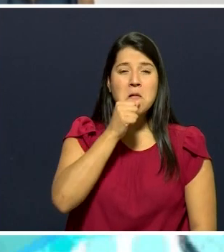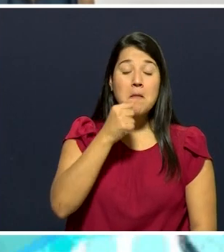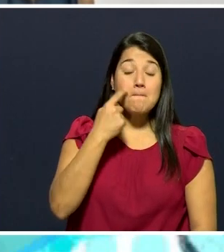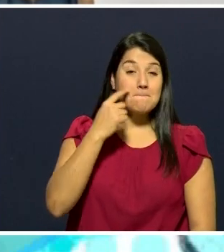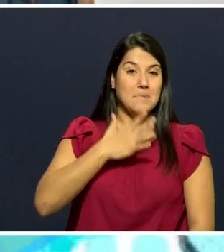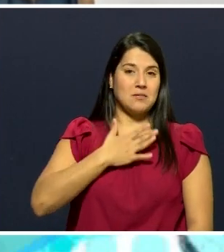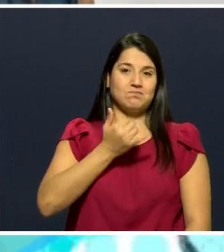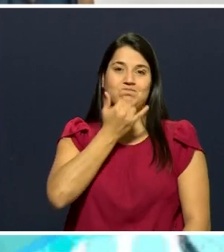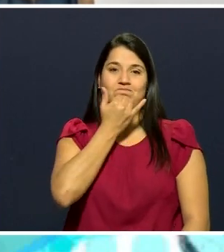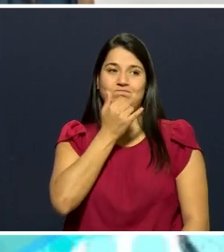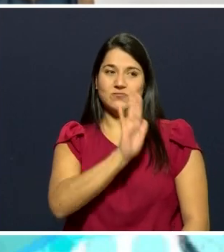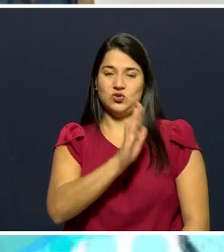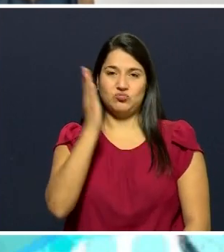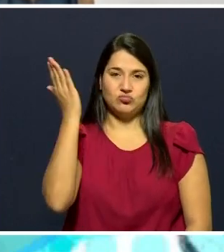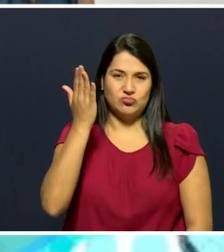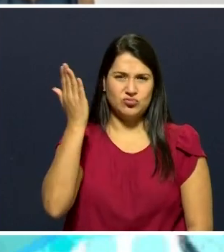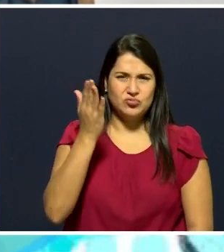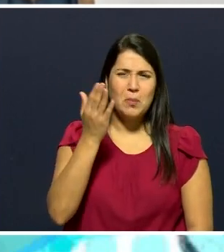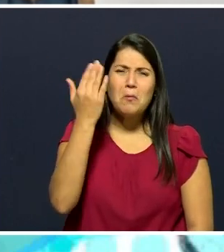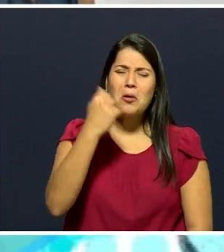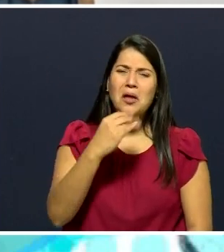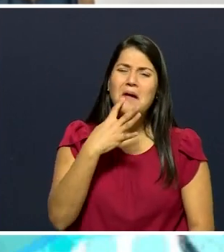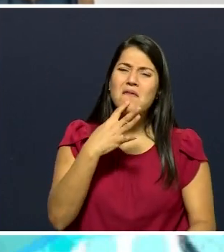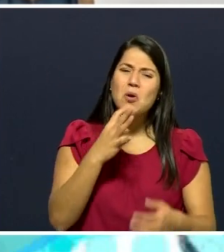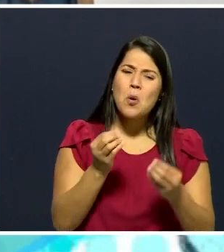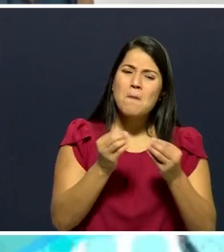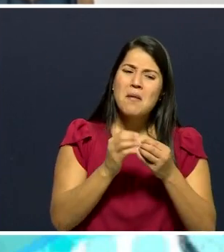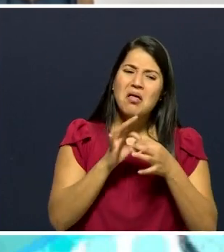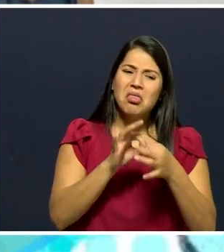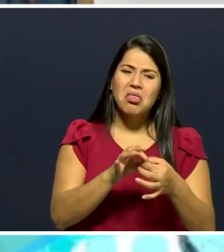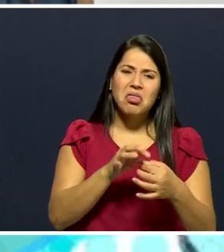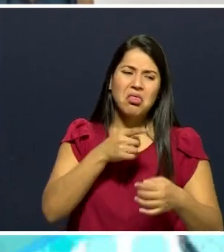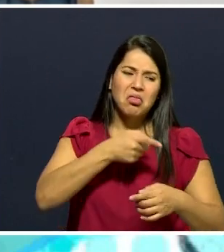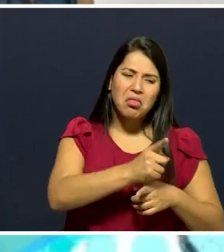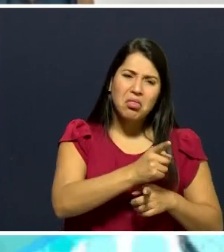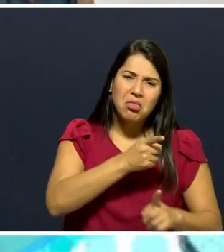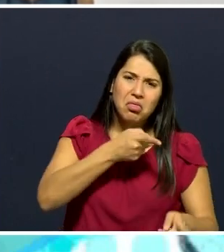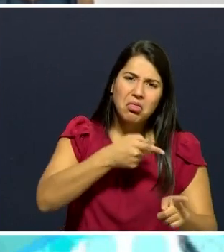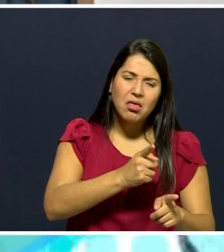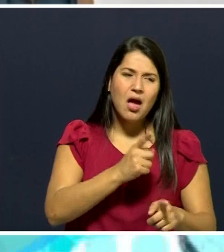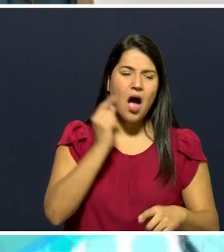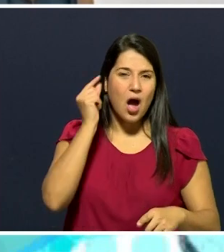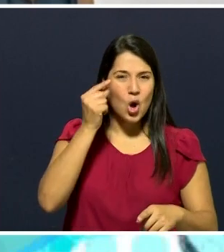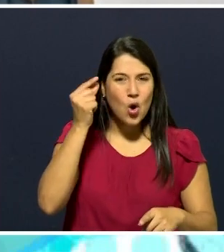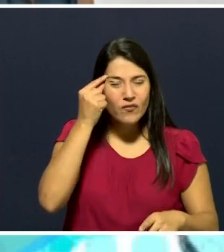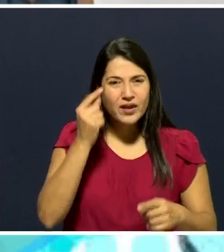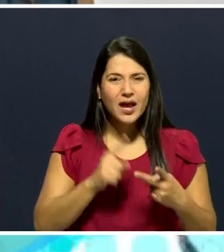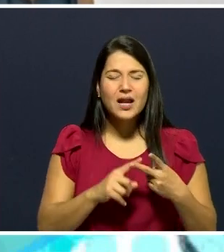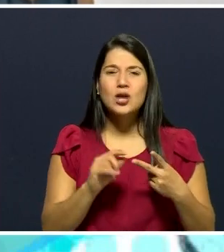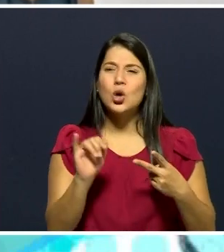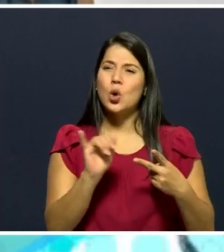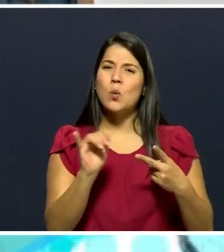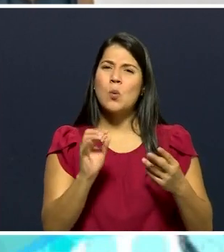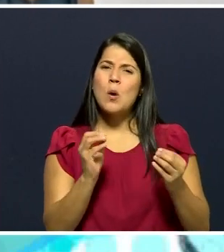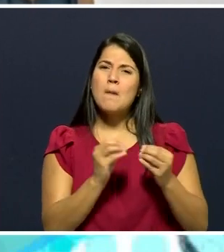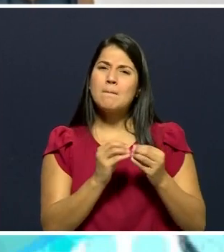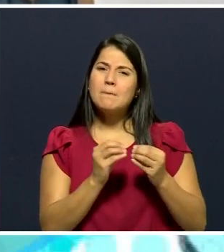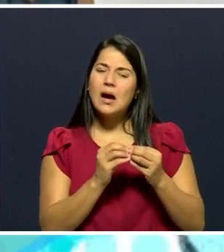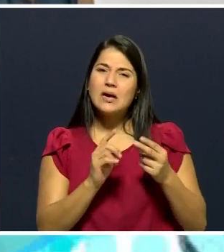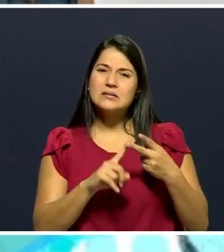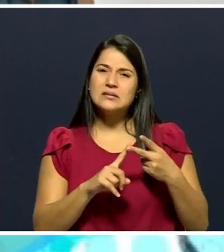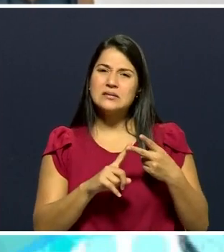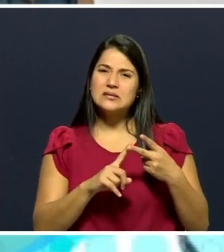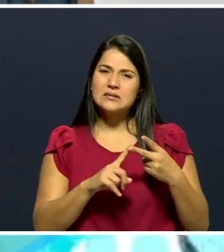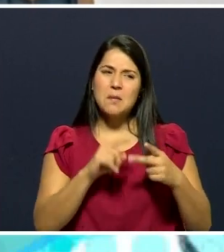hacer un discurso más combativo, más de golpear al gobierno y más de tirar